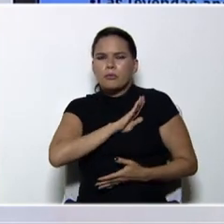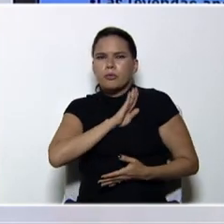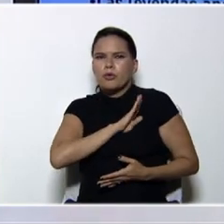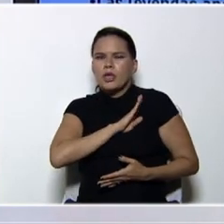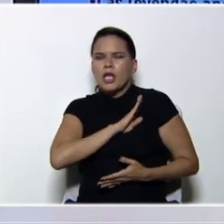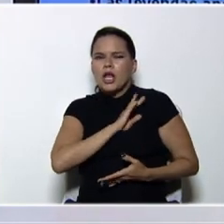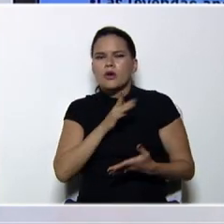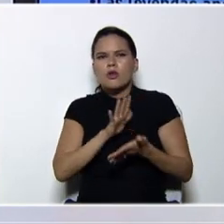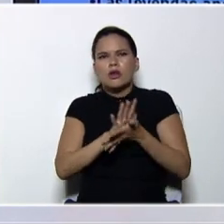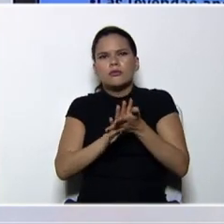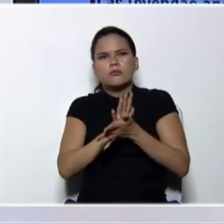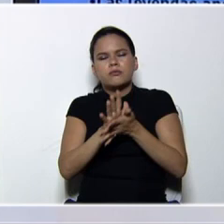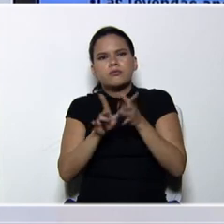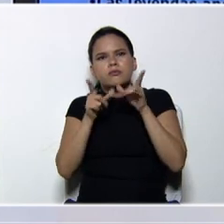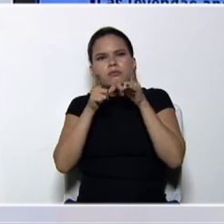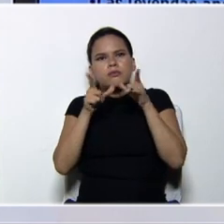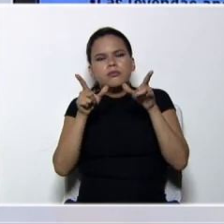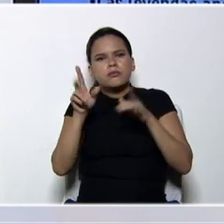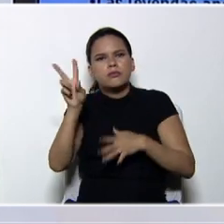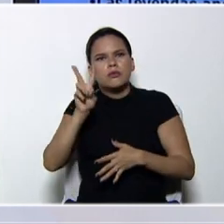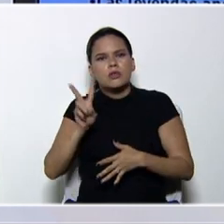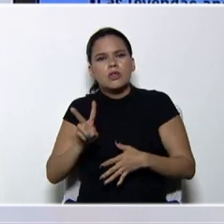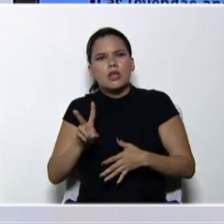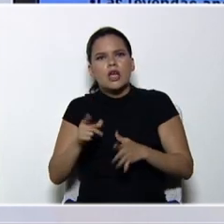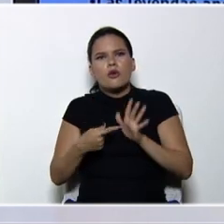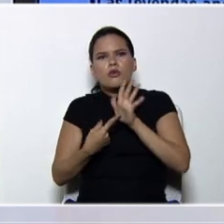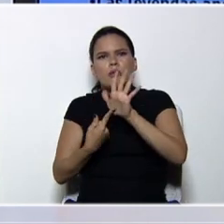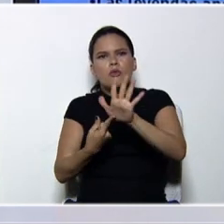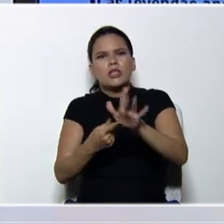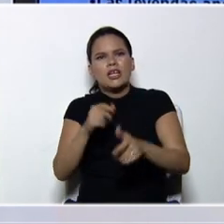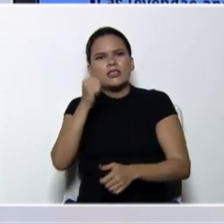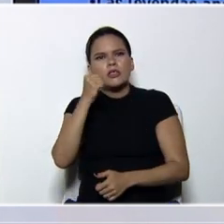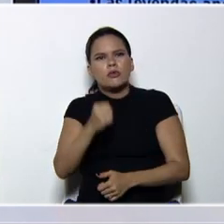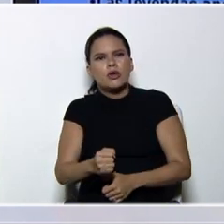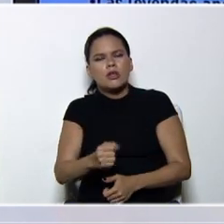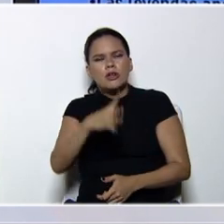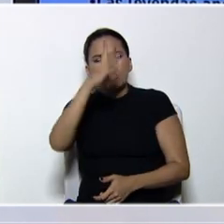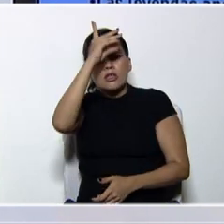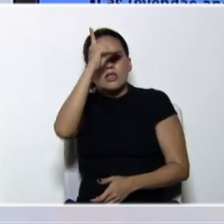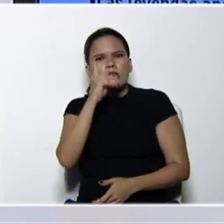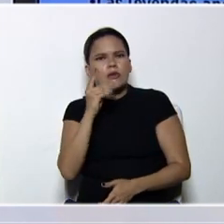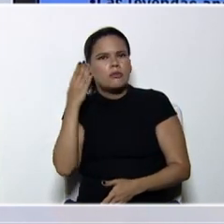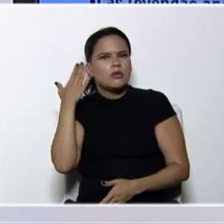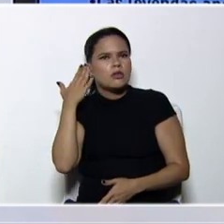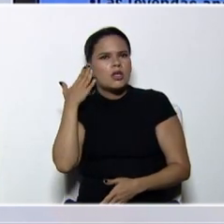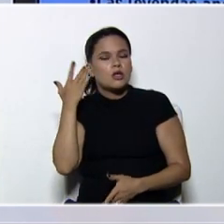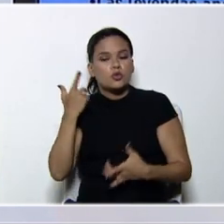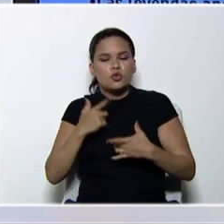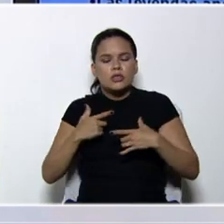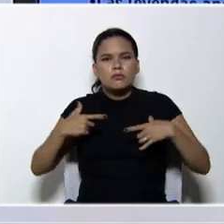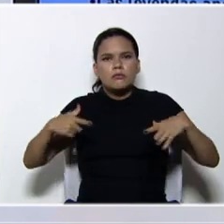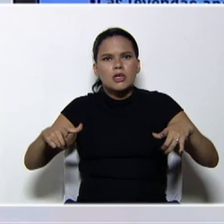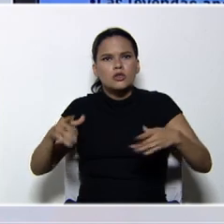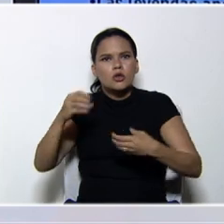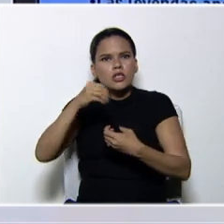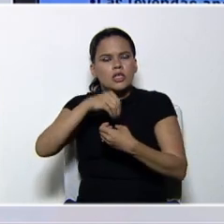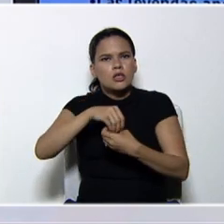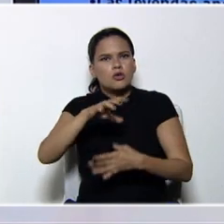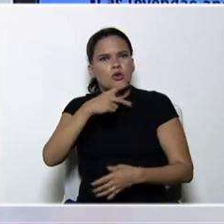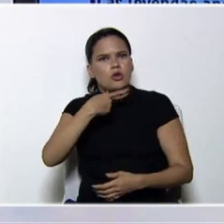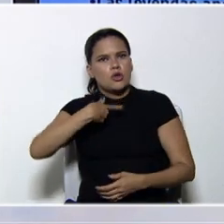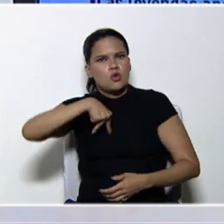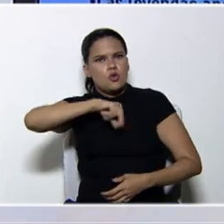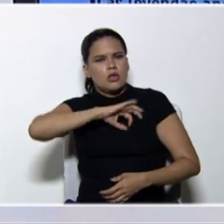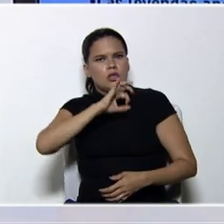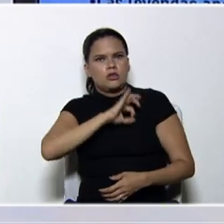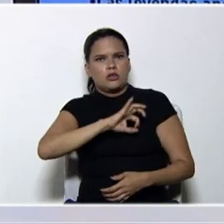venezolana. Es una muestra de esas ganas de garantizar a la población con deficiencias auditivas su espacio dentro de nuestra sociedad.